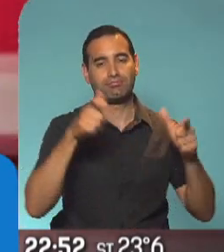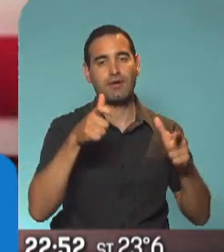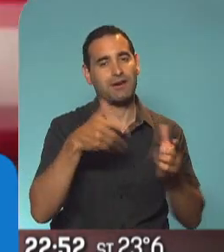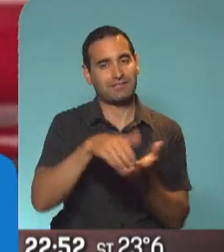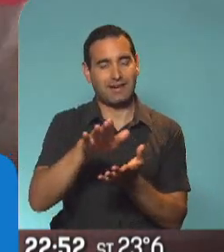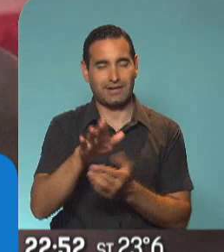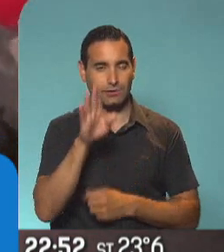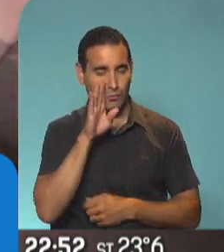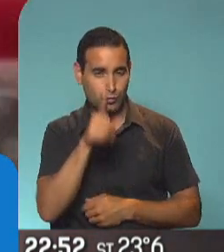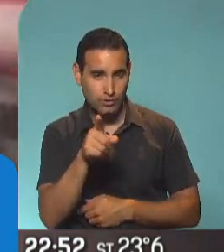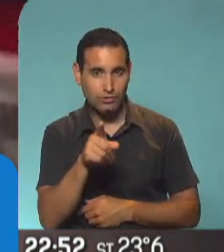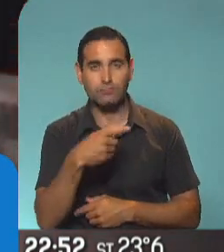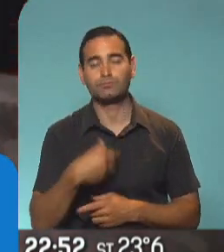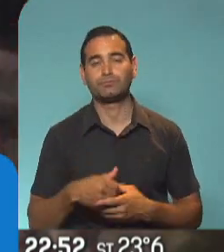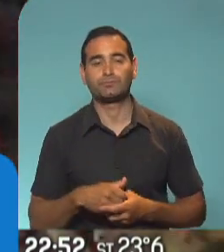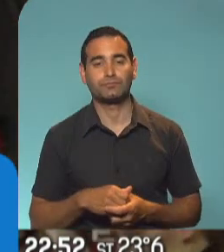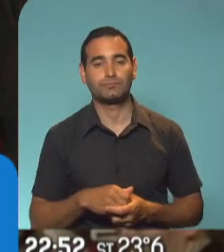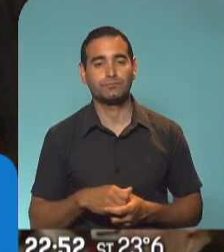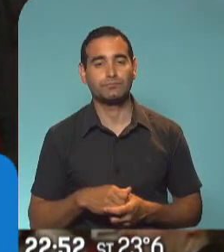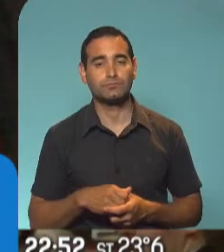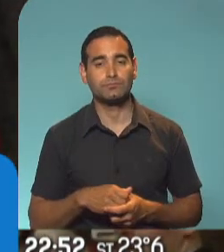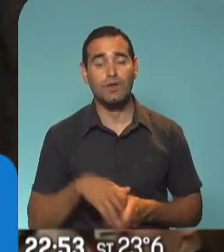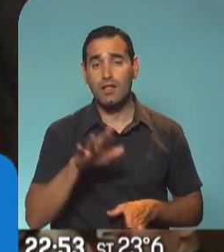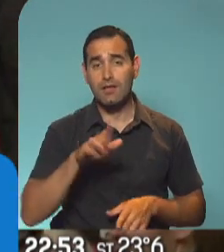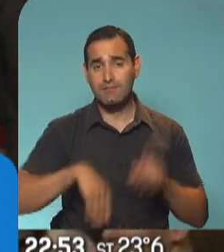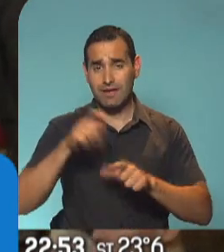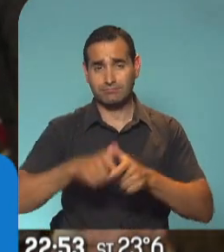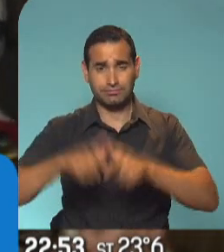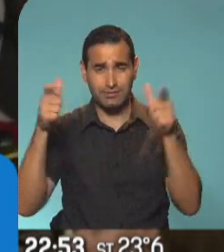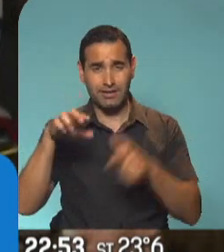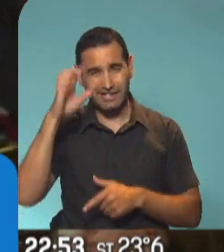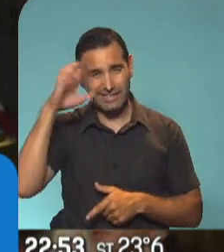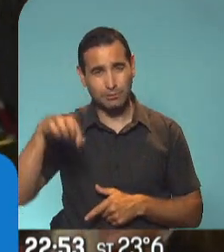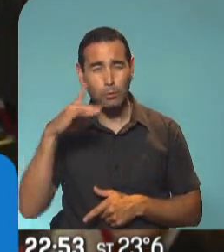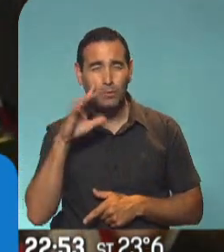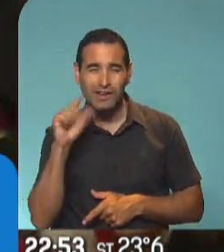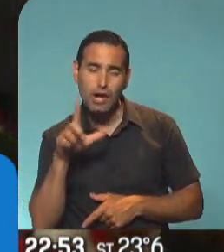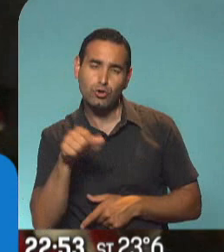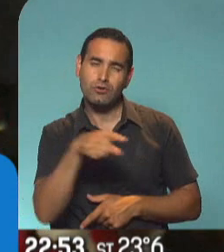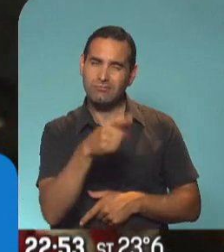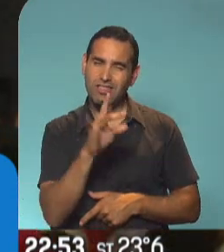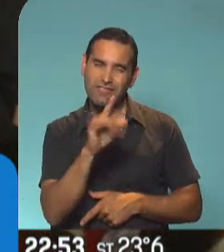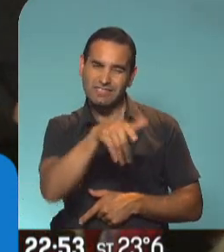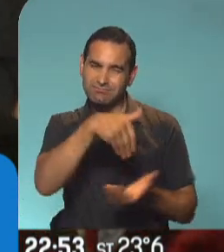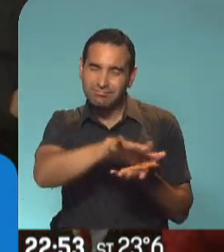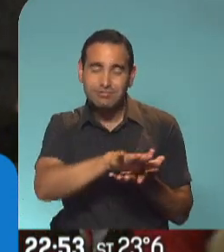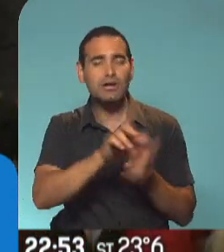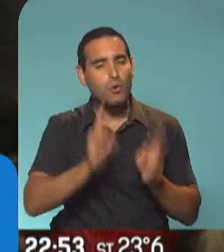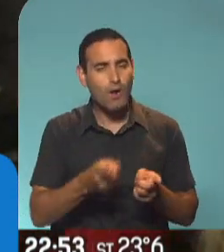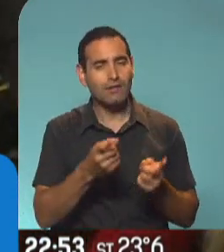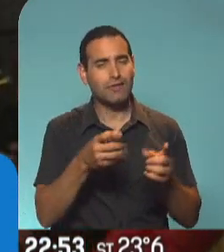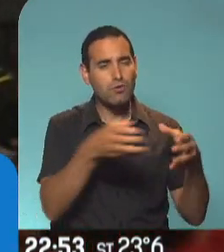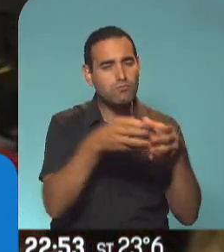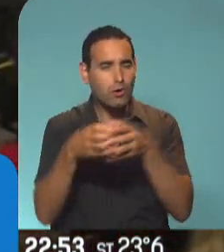al presidente y no hay apelación posible. Si bien la mayoría republicana en el Senado garantiza que Trump no será removido, cada bando tiene